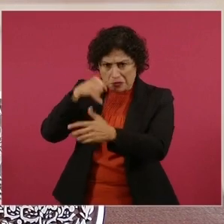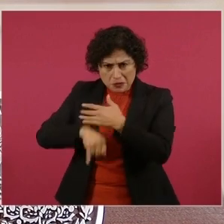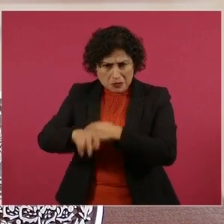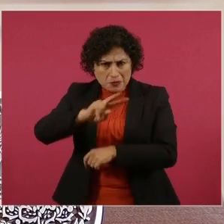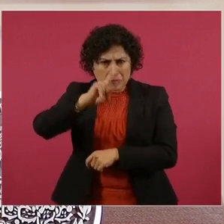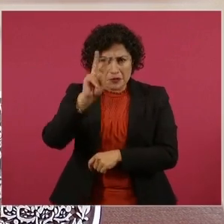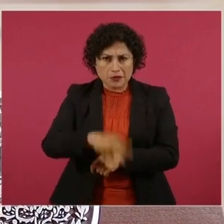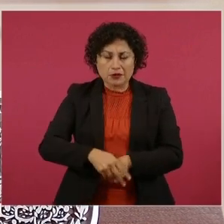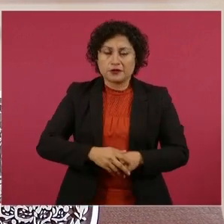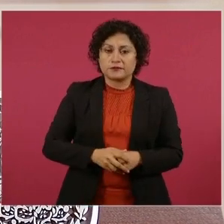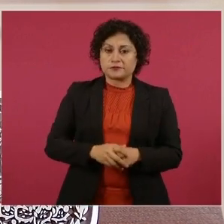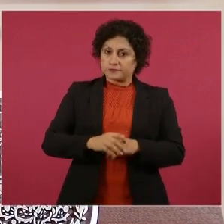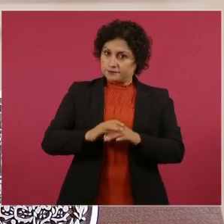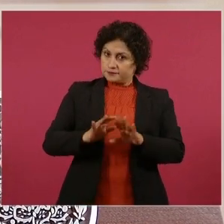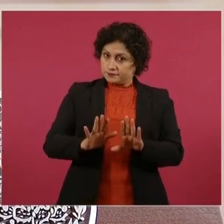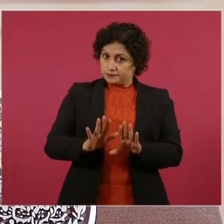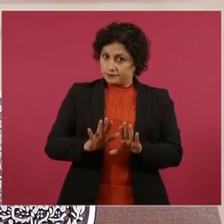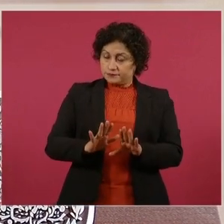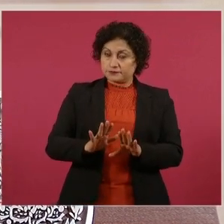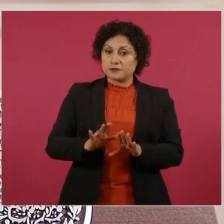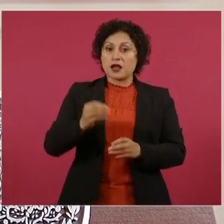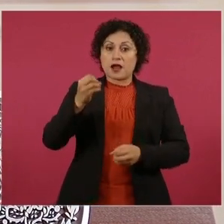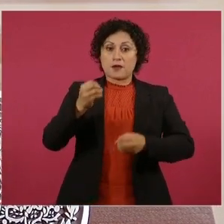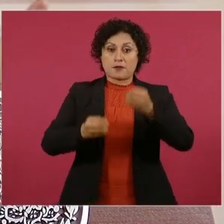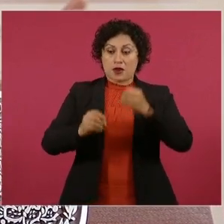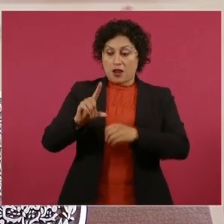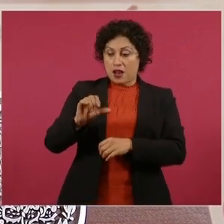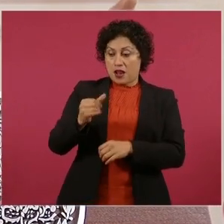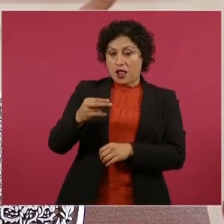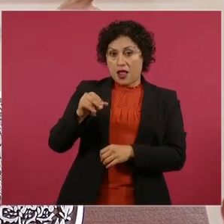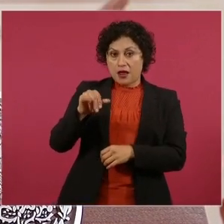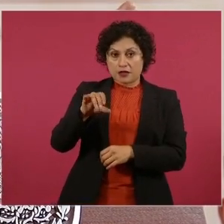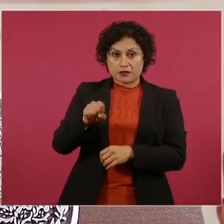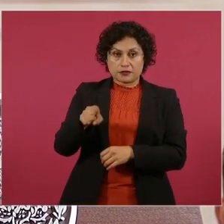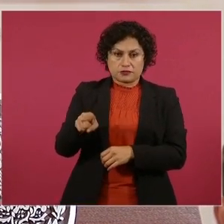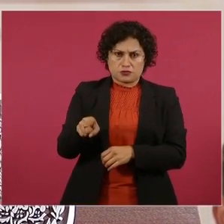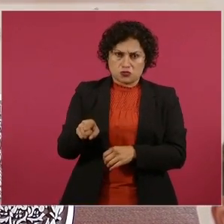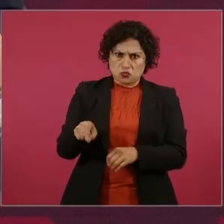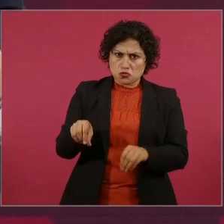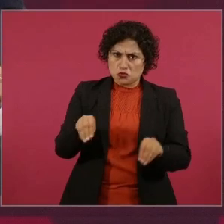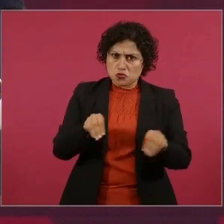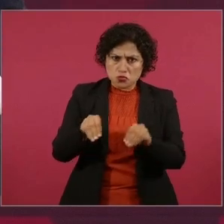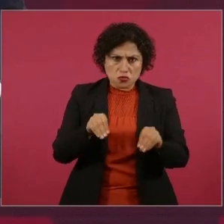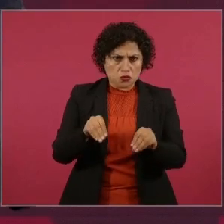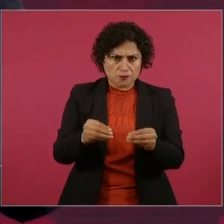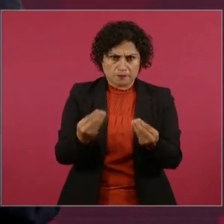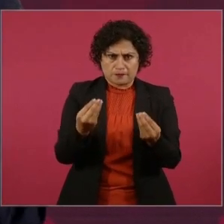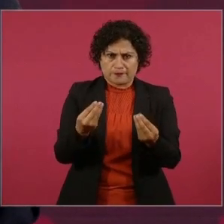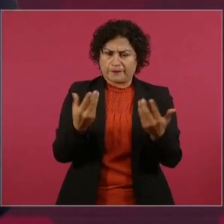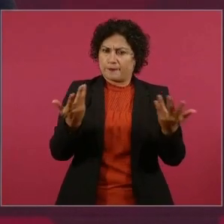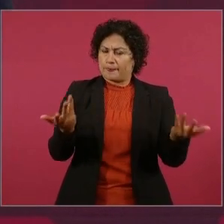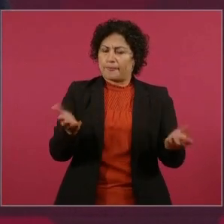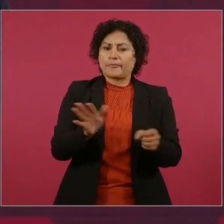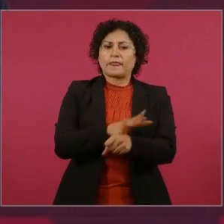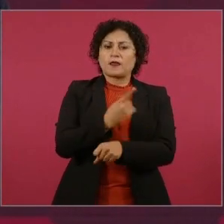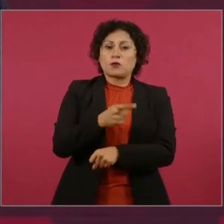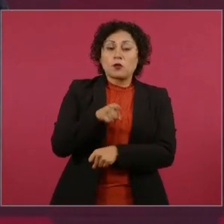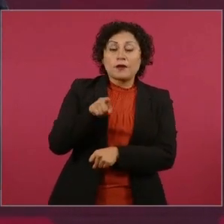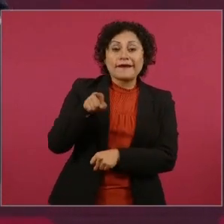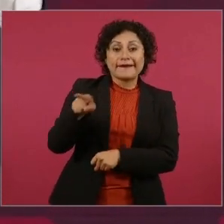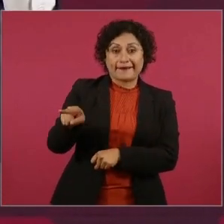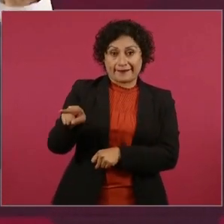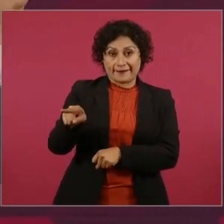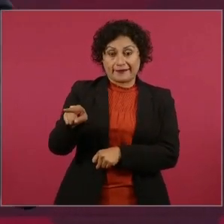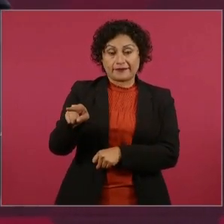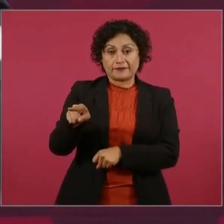el ministro laines porque fue el que intervino